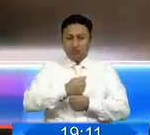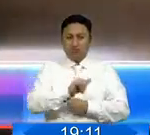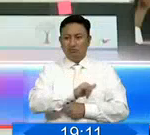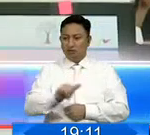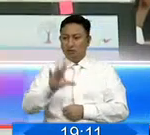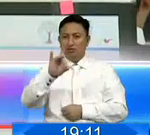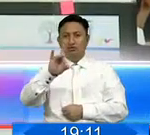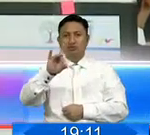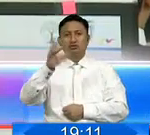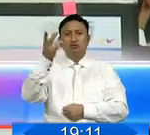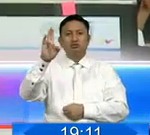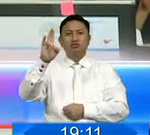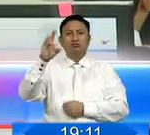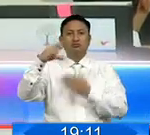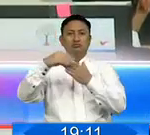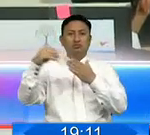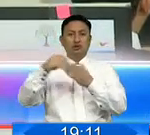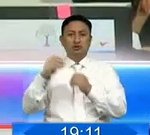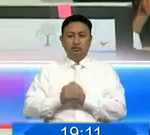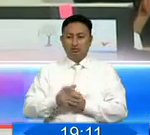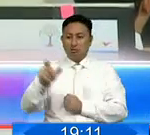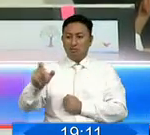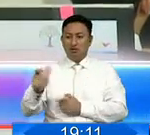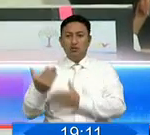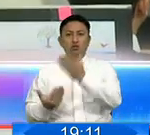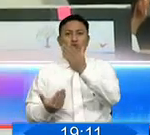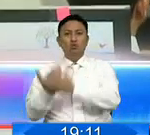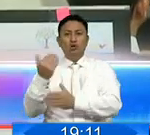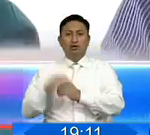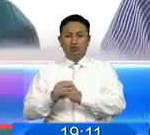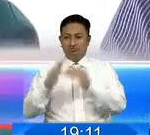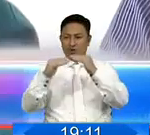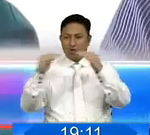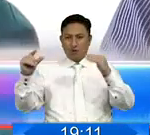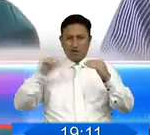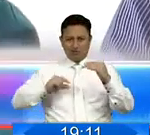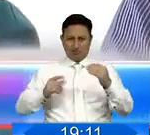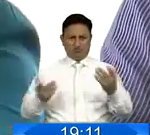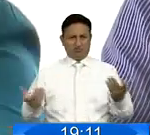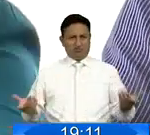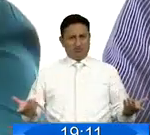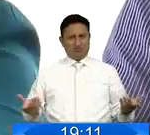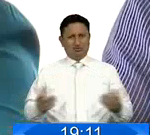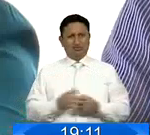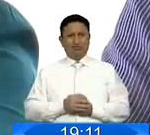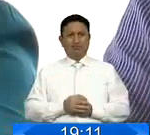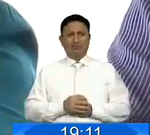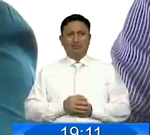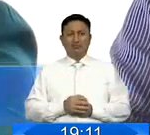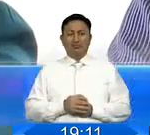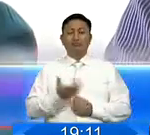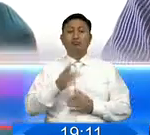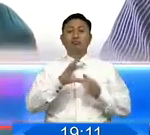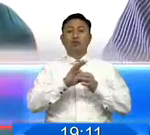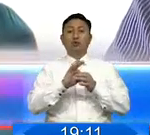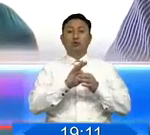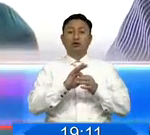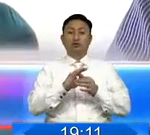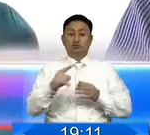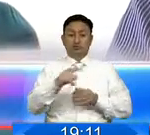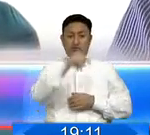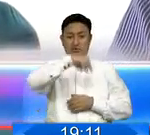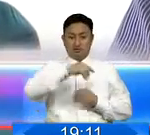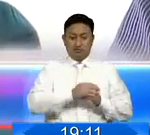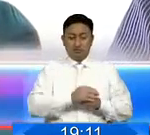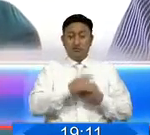mismos $817 que uno que recién ingresa a la carrera. ¿Qué sucede con los miles de compañeros que tenemos que